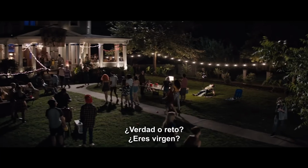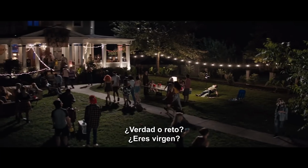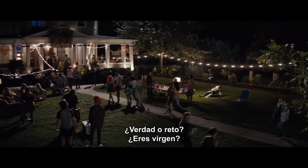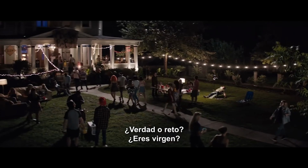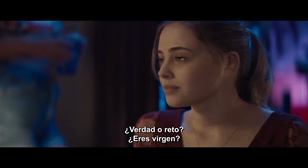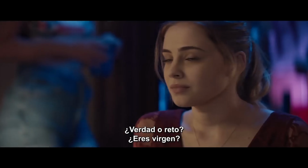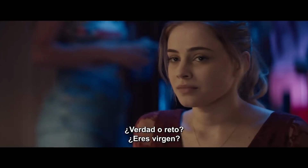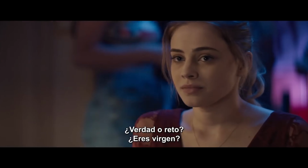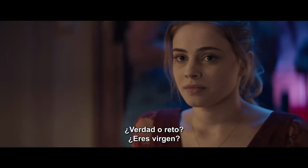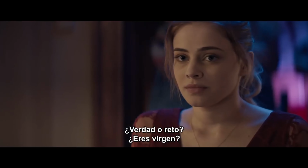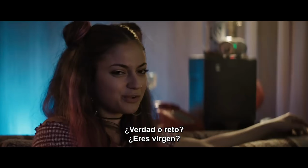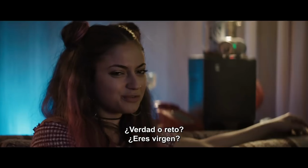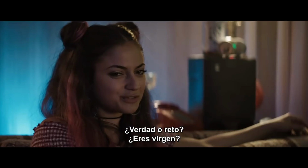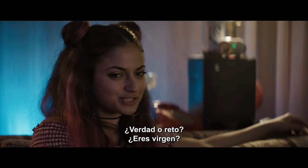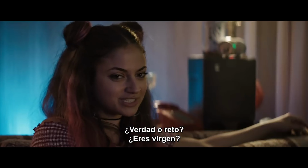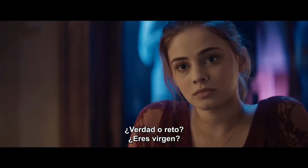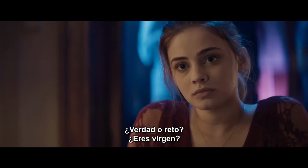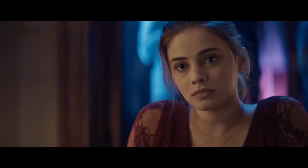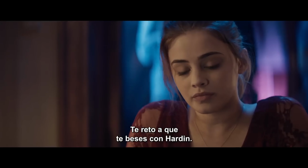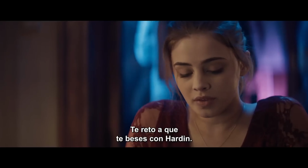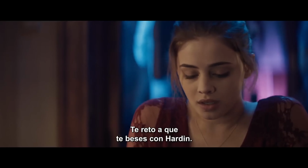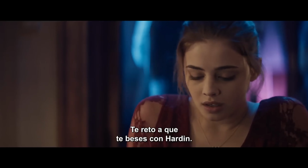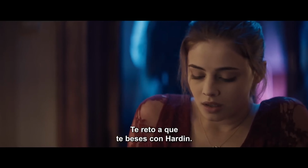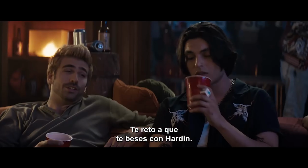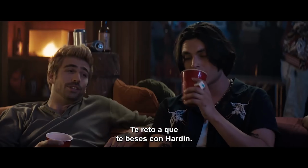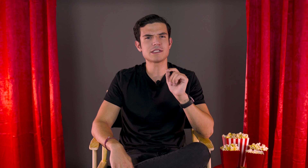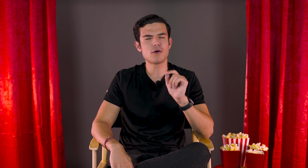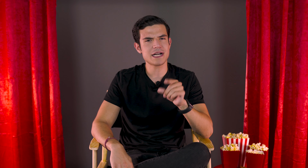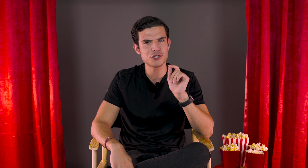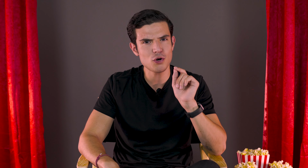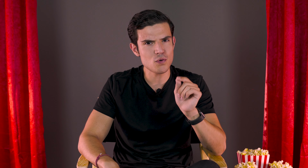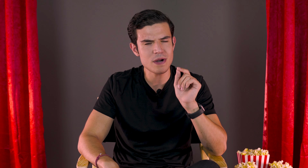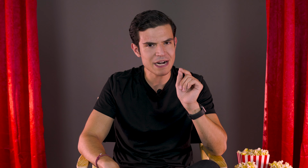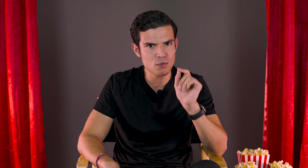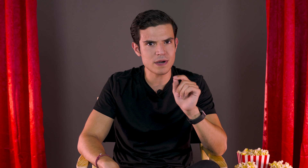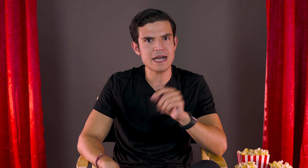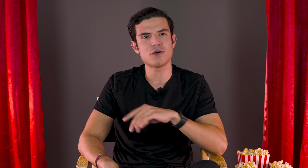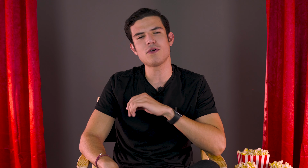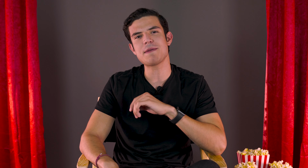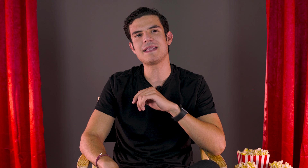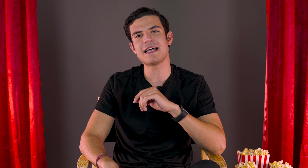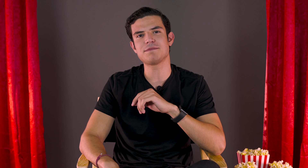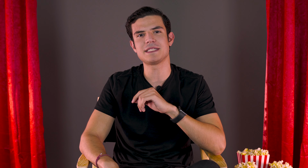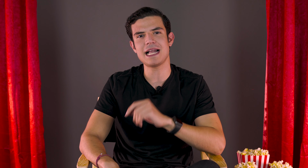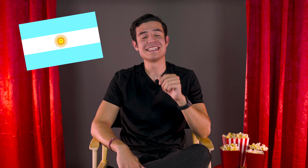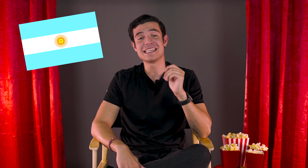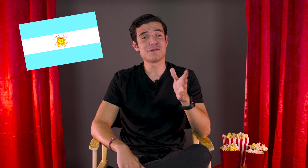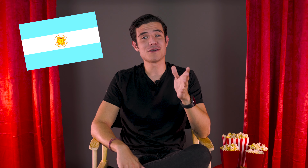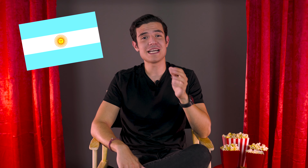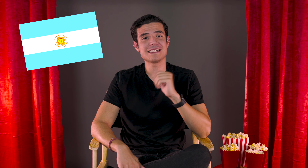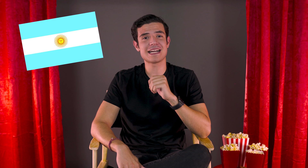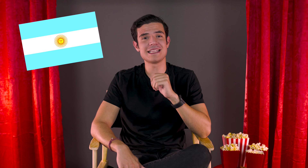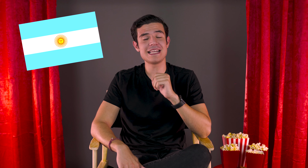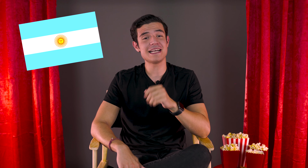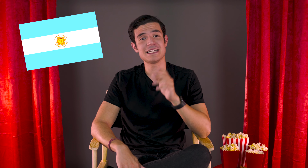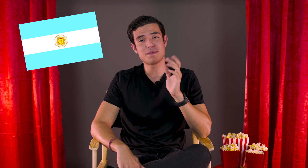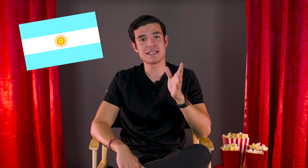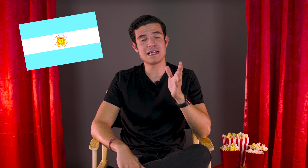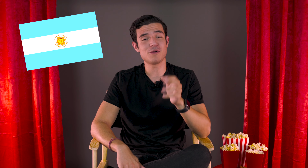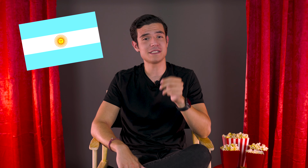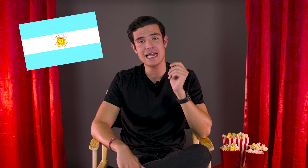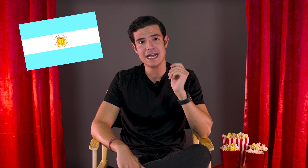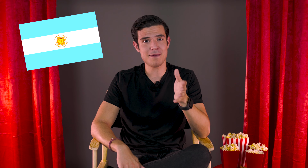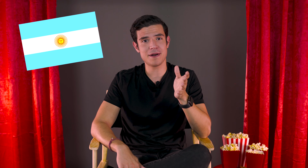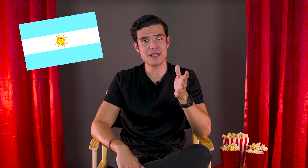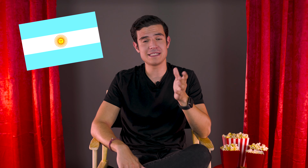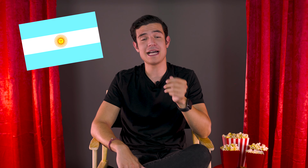los personajes han jugado verdad o reto, así que vamos a hacer algo parecido. Vamos a jugar Yo Nunca Nunca con una invitada especial. Desde Buenos Aires, Argentina, les